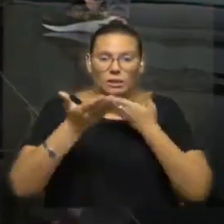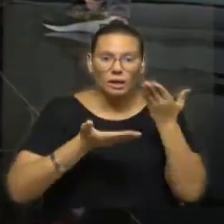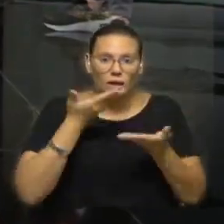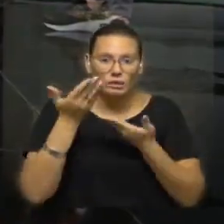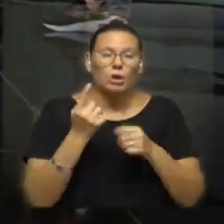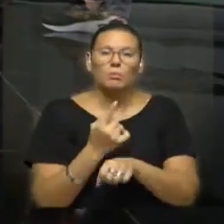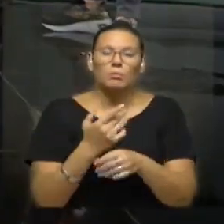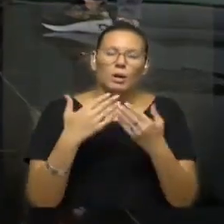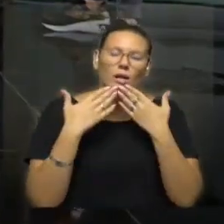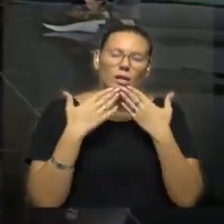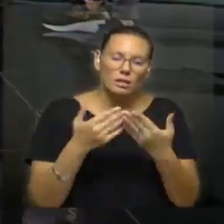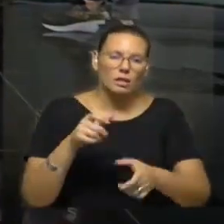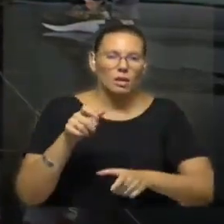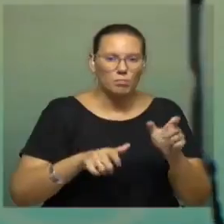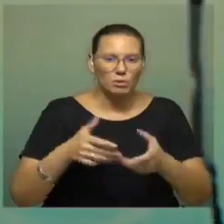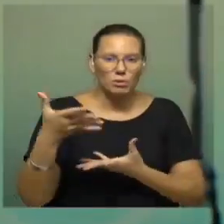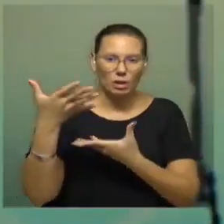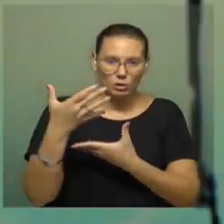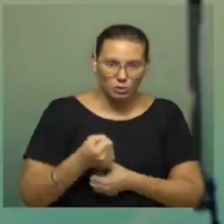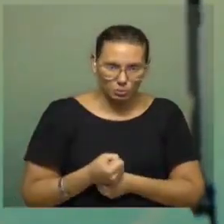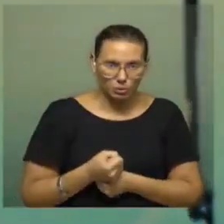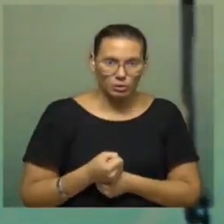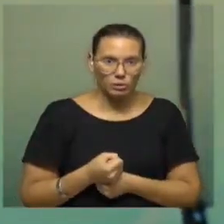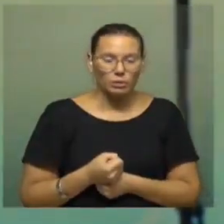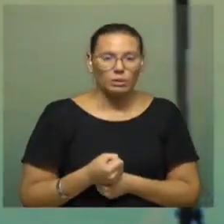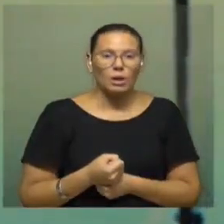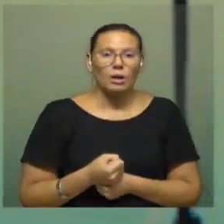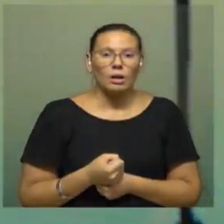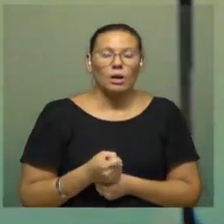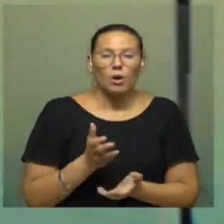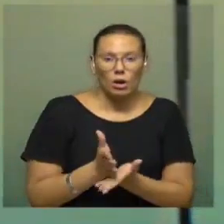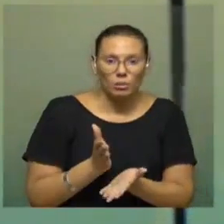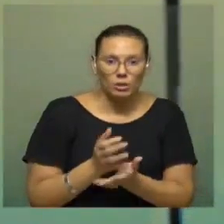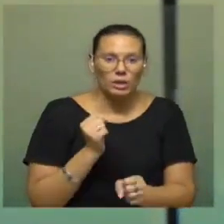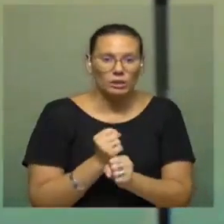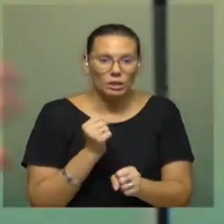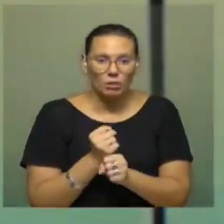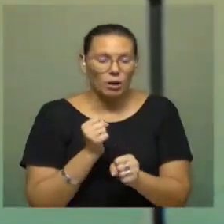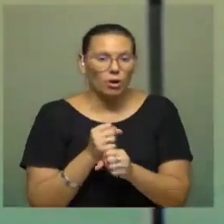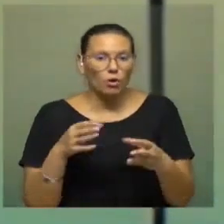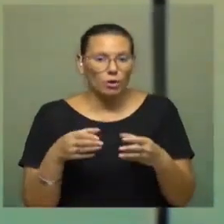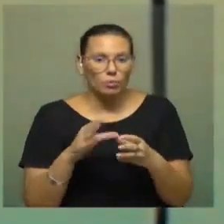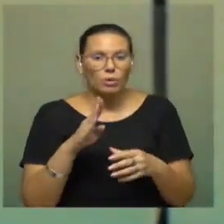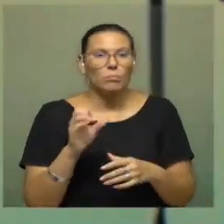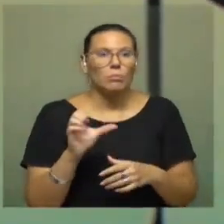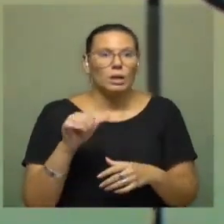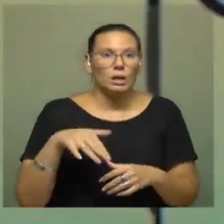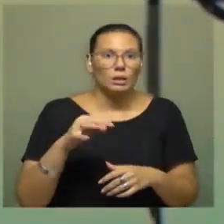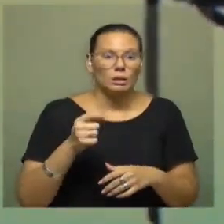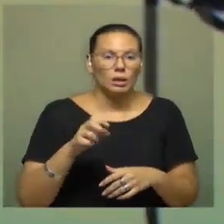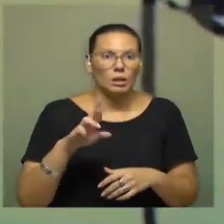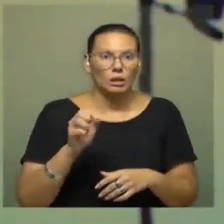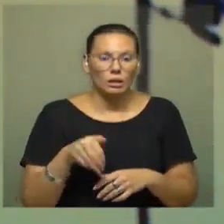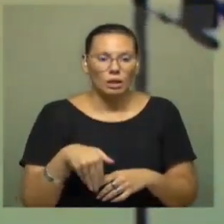primero agradecer a la gente que colaboró en el crowdfunding, gracias a ellos, y el trabajo de Pecho de Fierro junto con Pentagram, y grabamos el